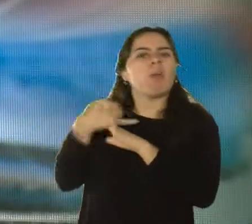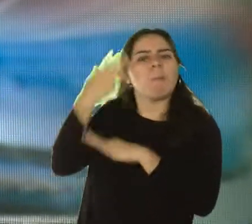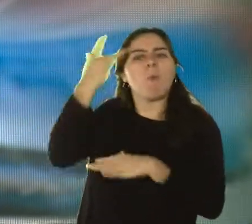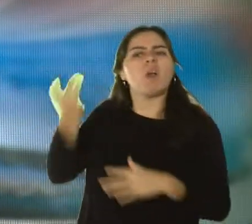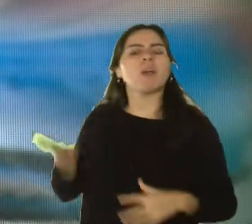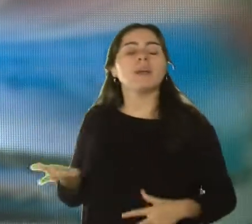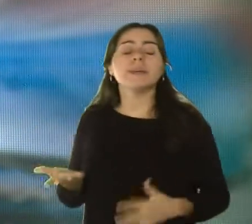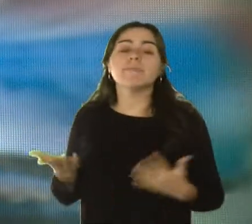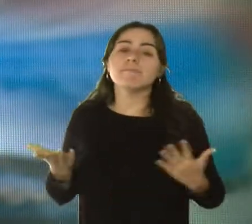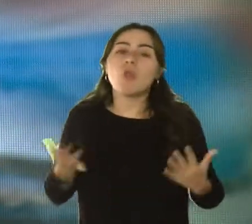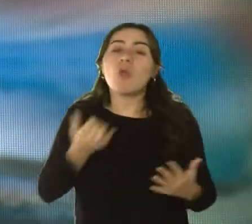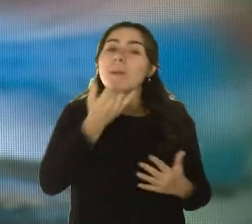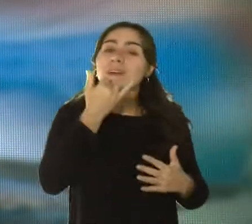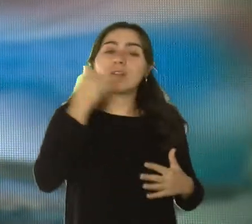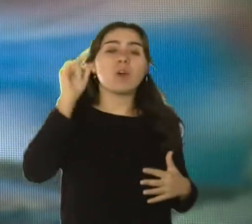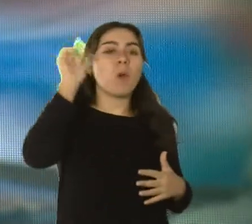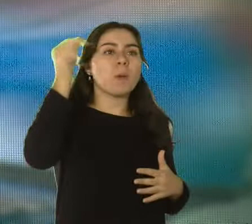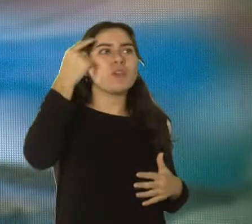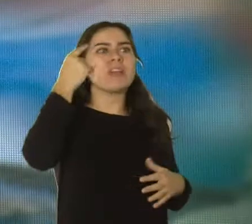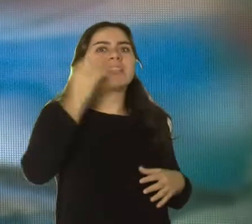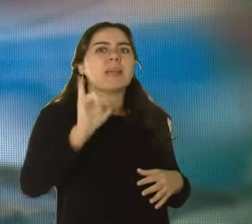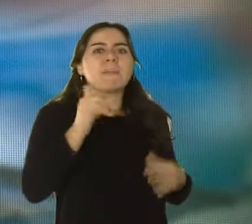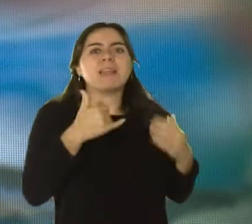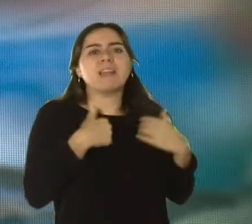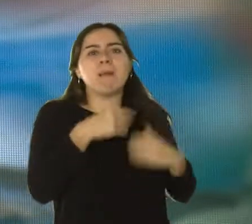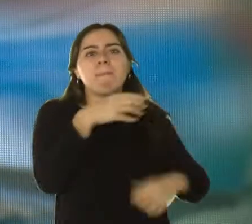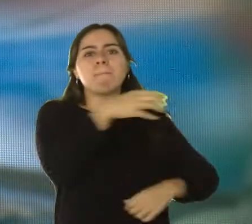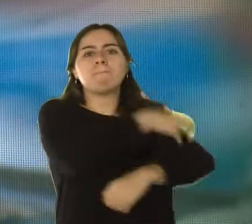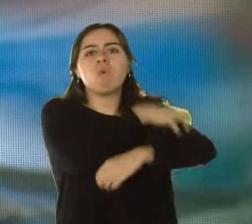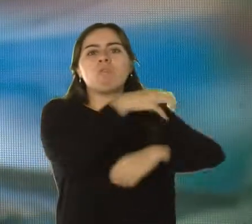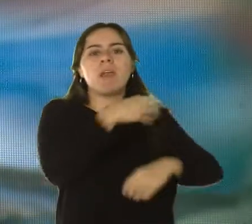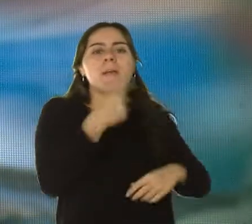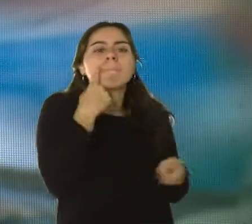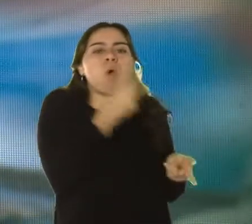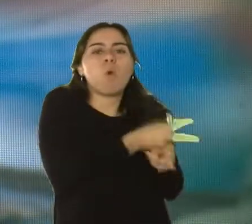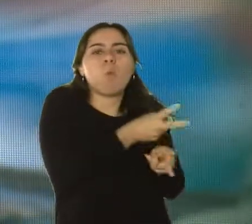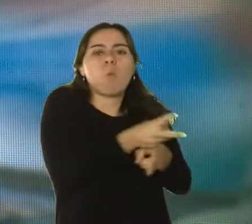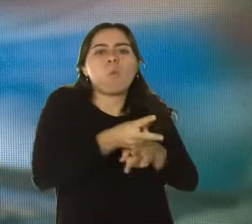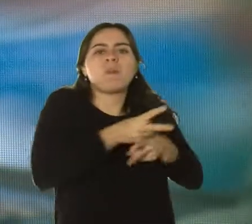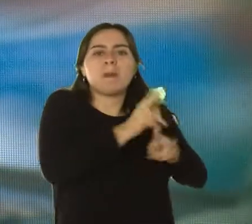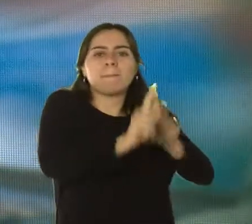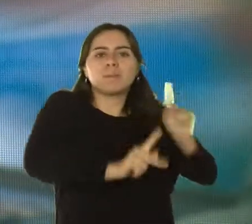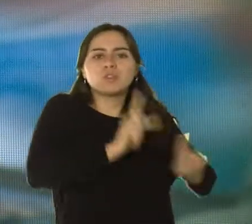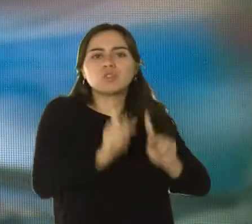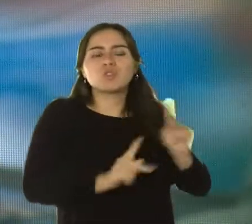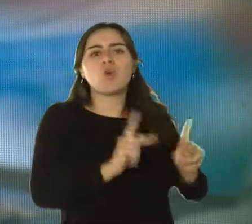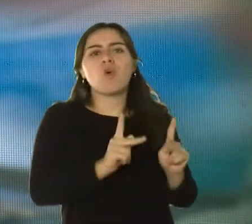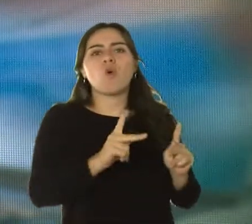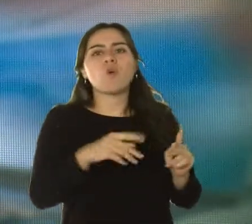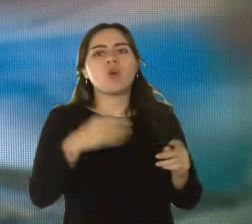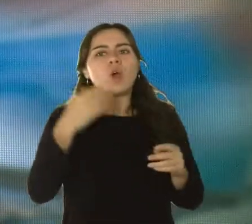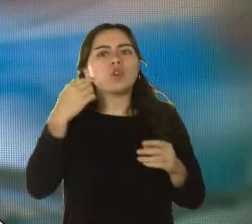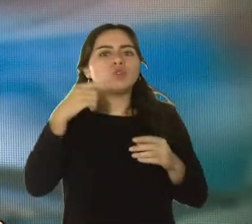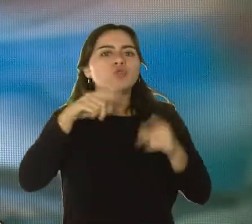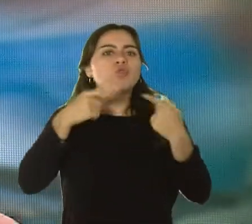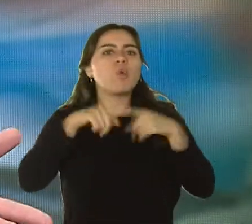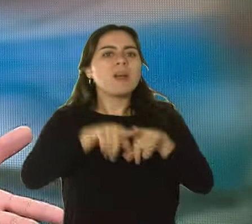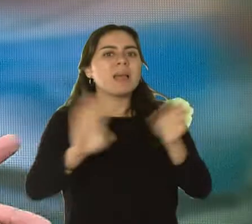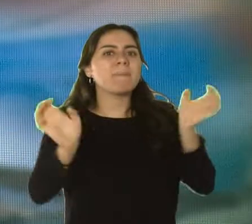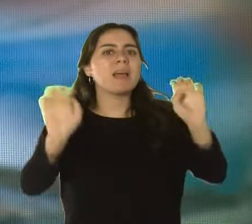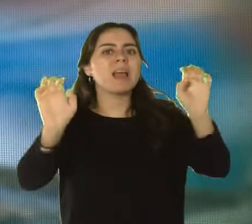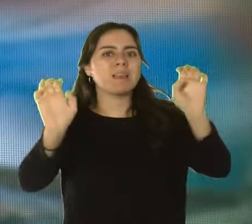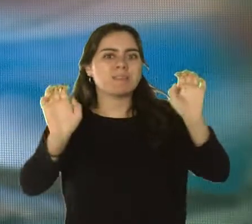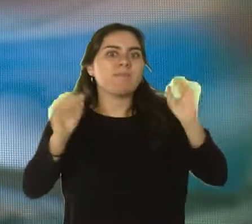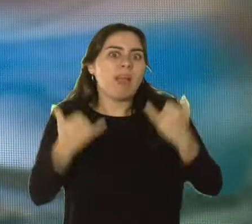tiene sus poderes regulatorios para cuidar de su ciudadanía en procedimientos de emergencia como se ve que es